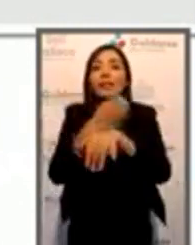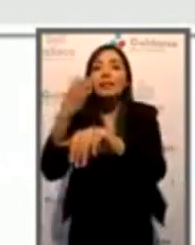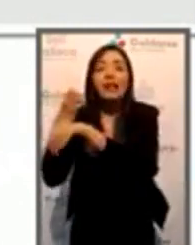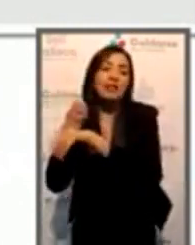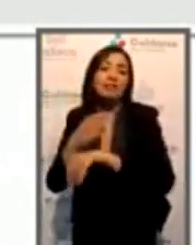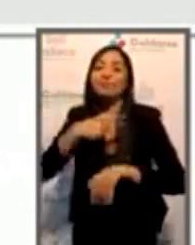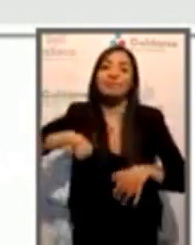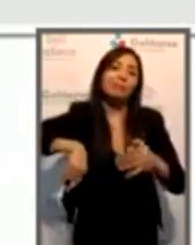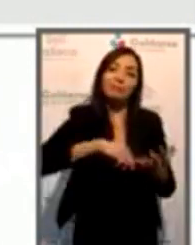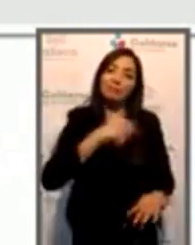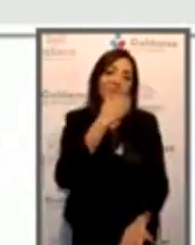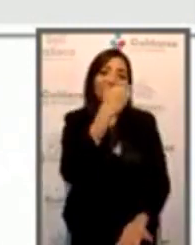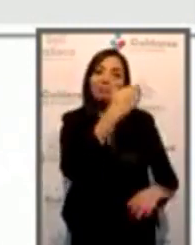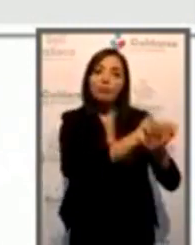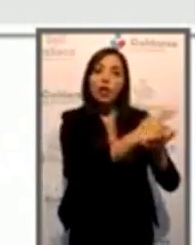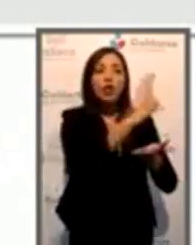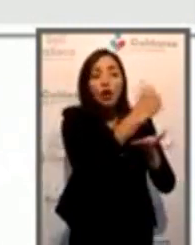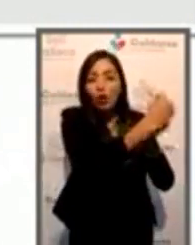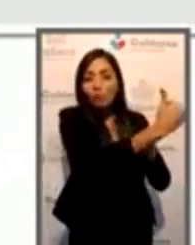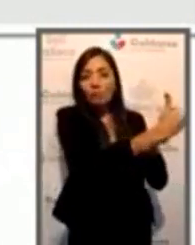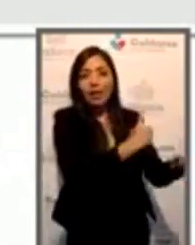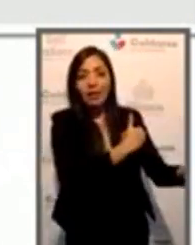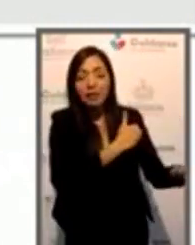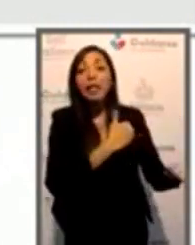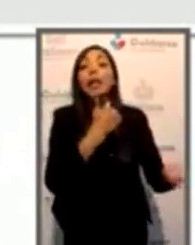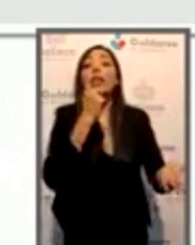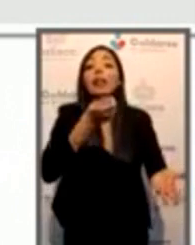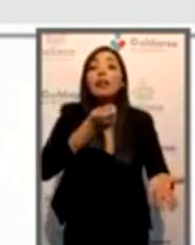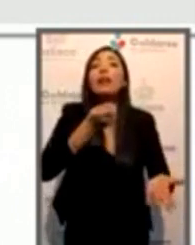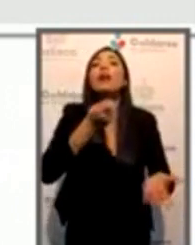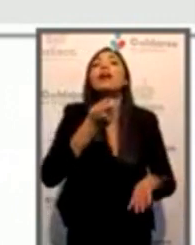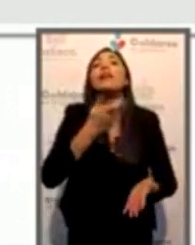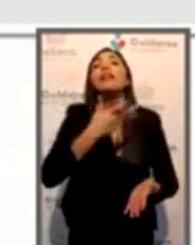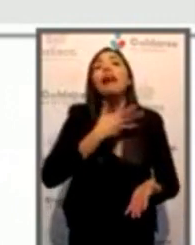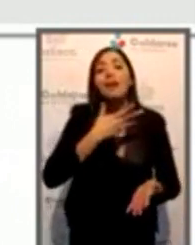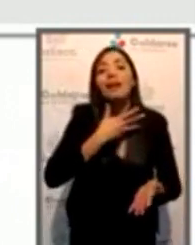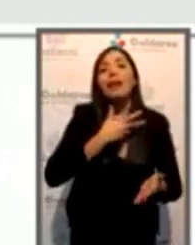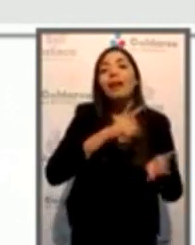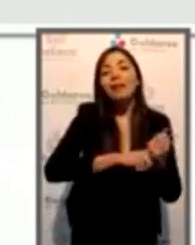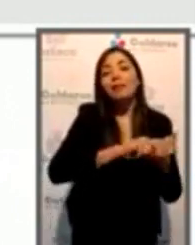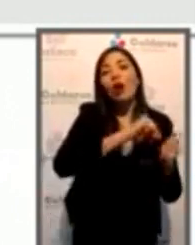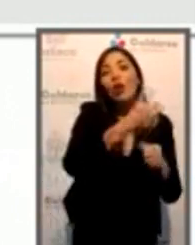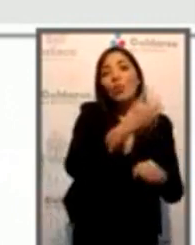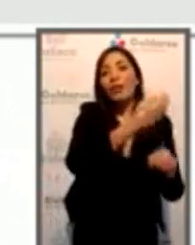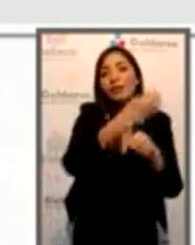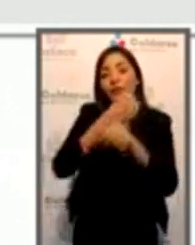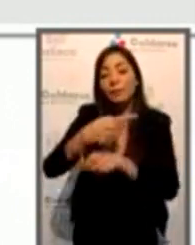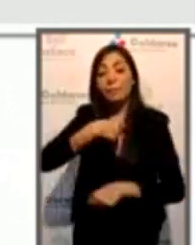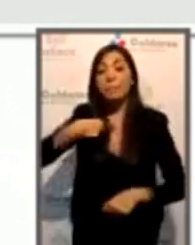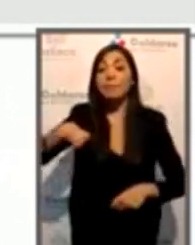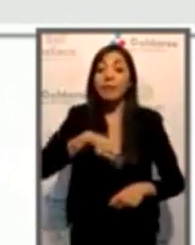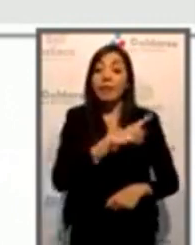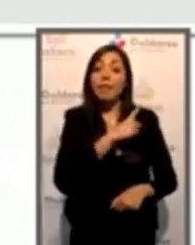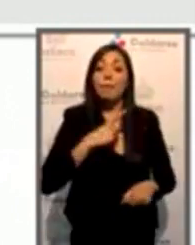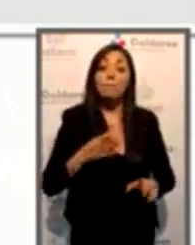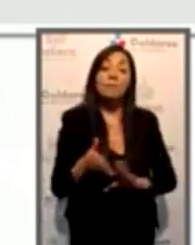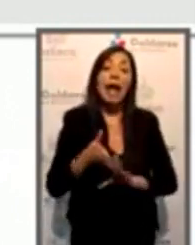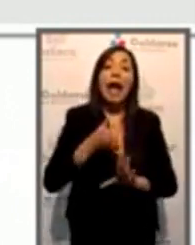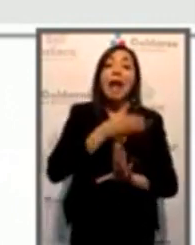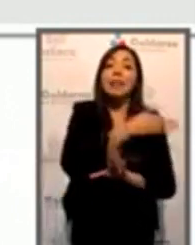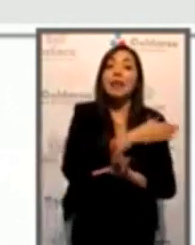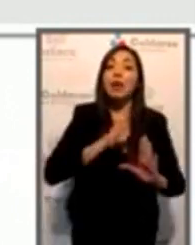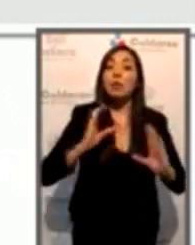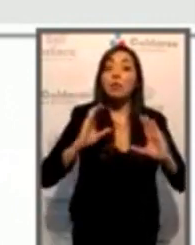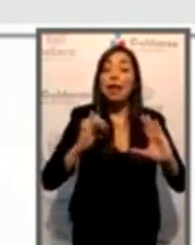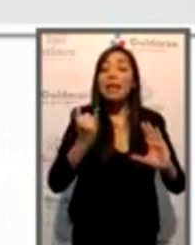potencial de infectados de COVID-19 hacia las entidades cooperantes a través de medidas preventivas y